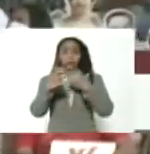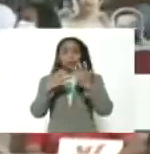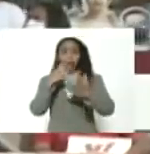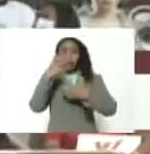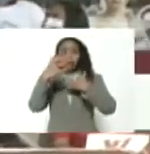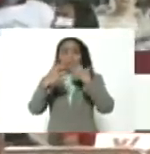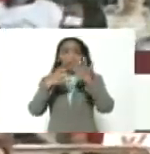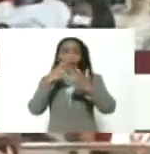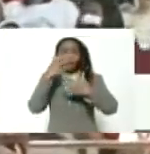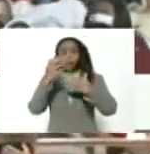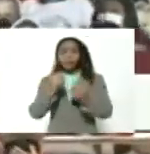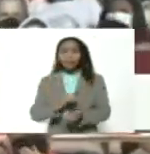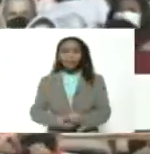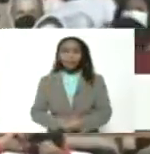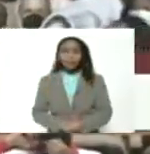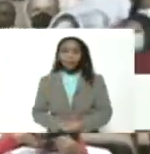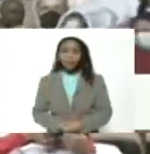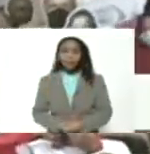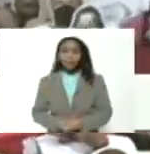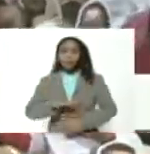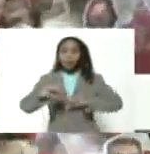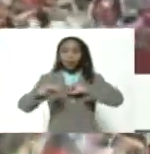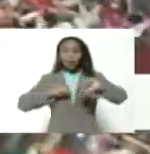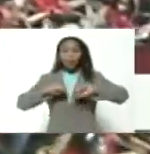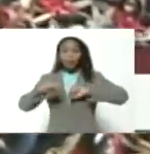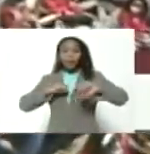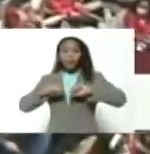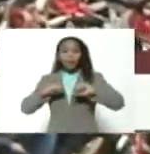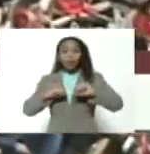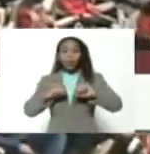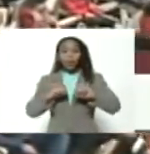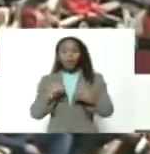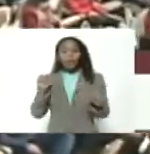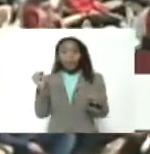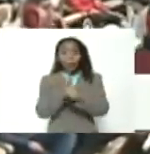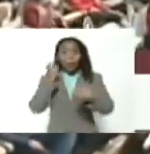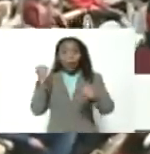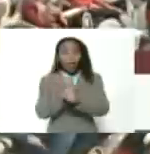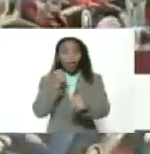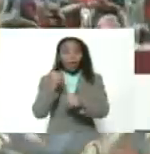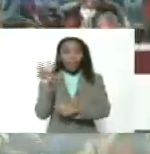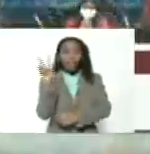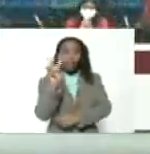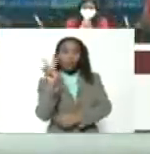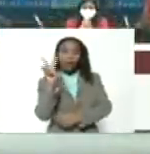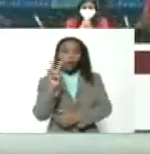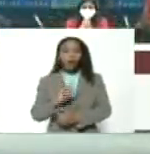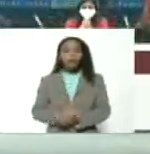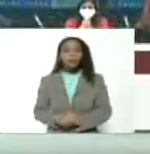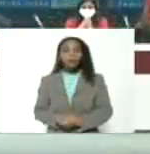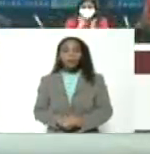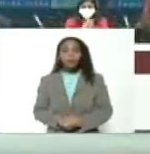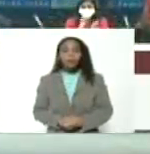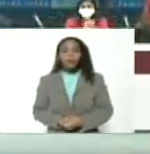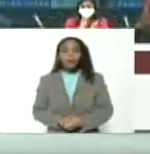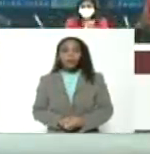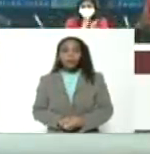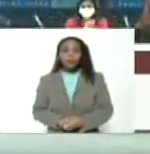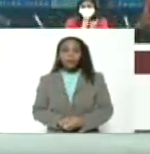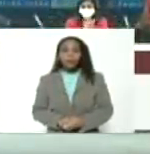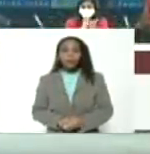Los movimientos de la clase obrera venezolana. trabajadores y